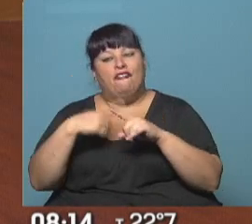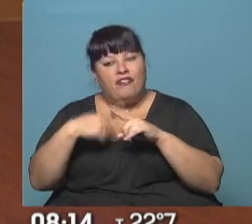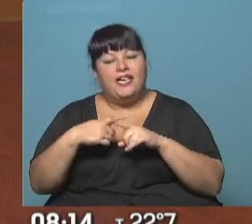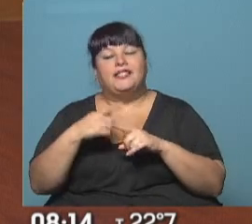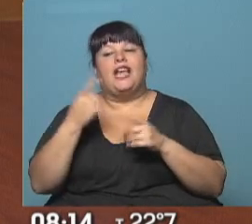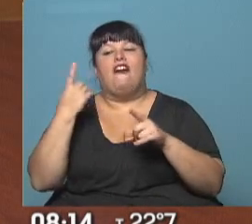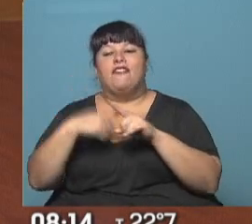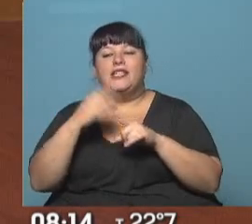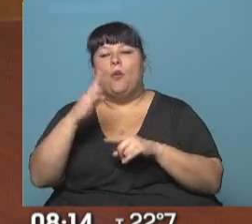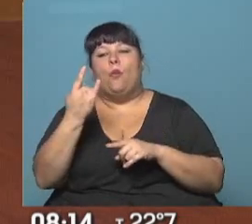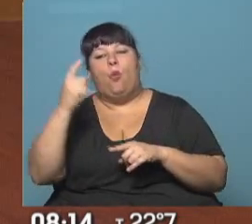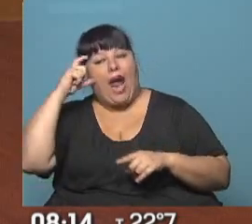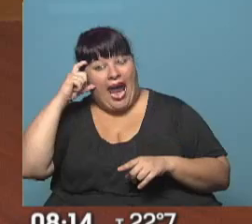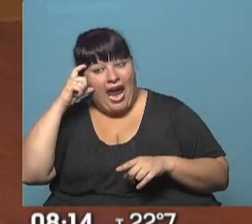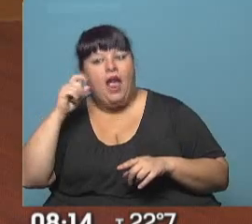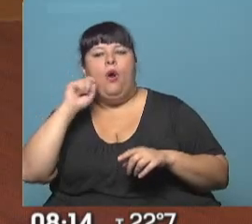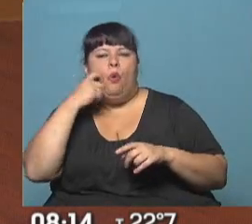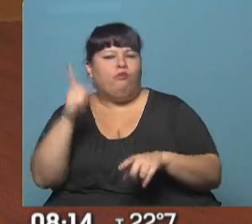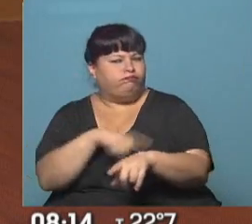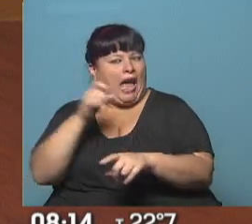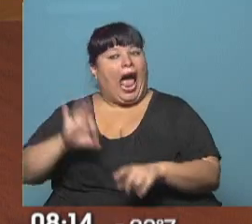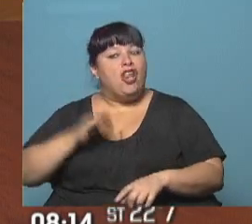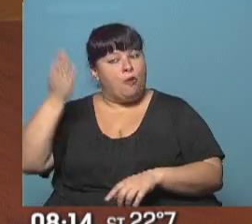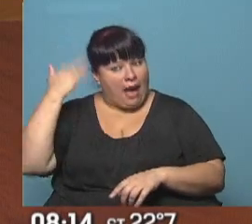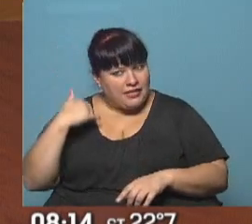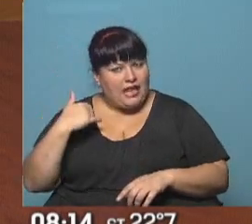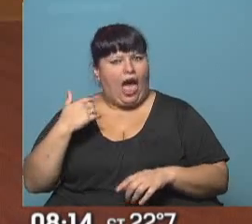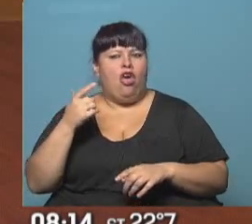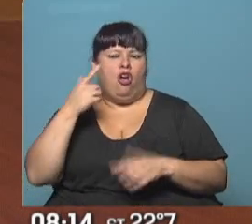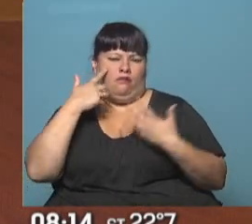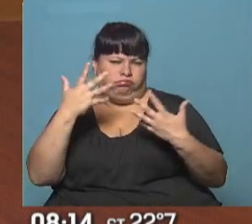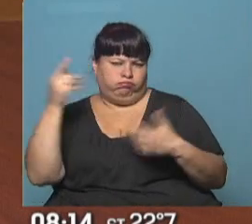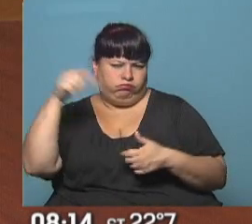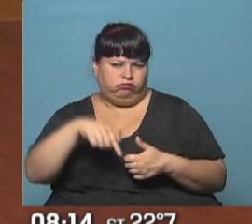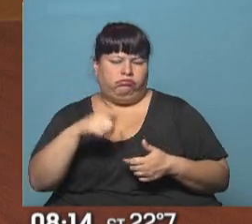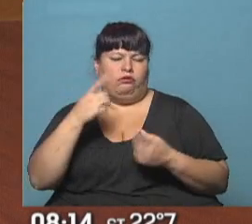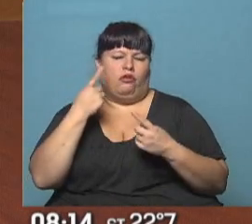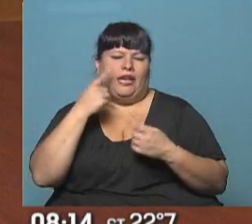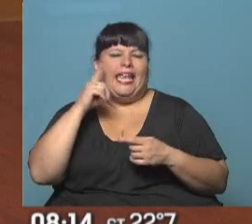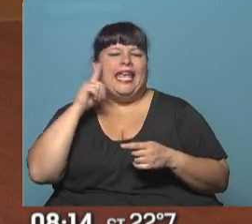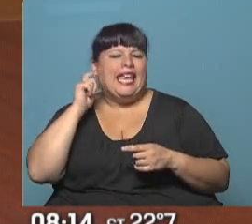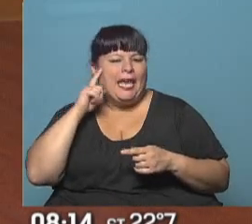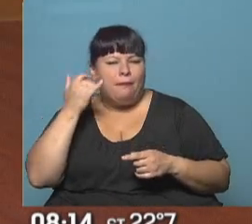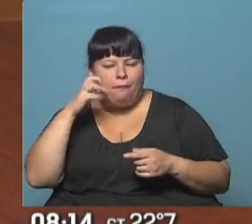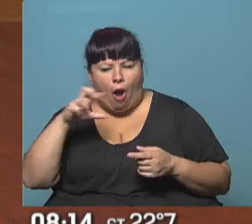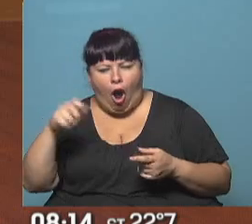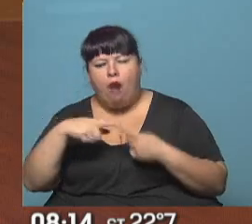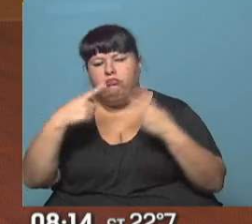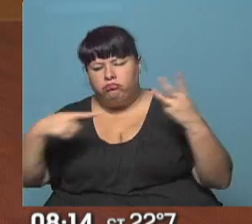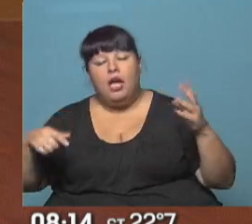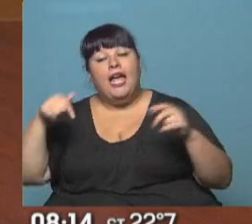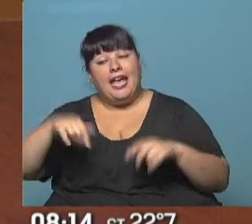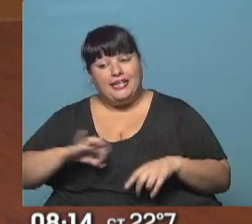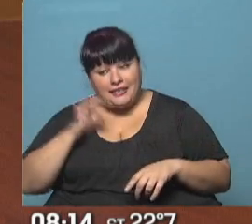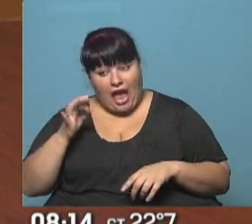del Festival Bue. Una muy buena costumbre. El año pasado tuvieron como figuras principales a Iggy Pop, a Wilco, a Pet Shop Boys. Y este